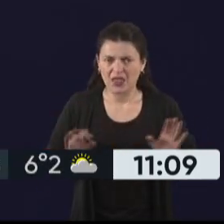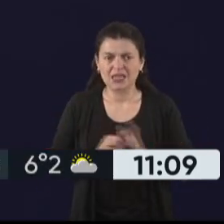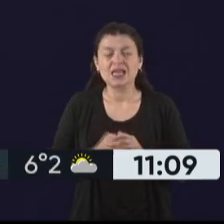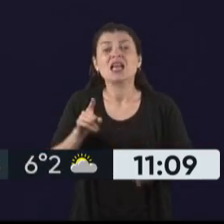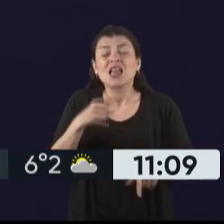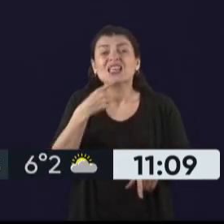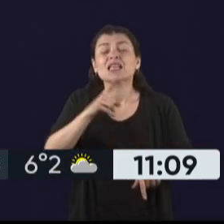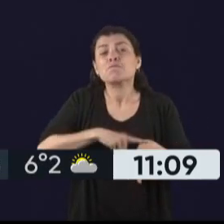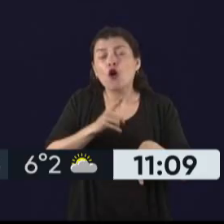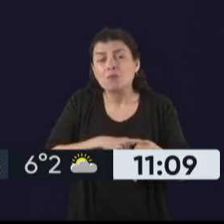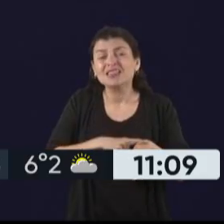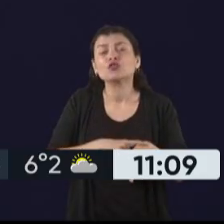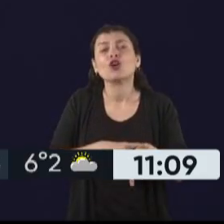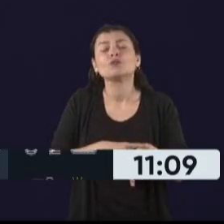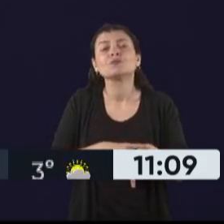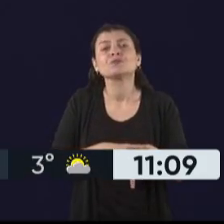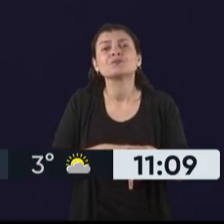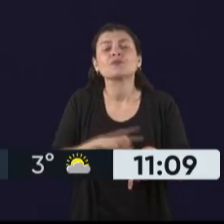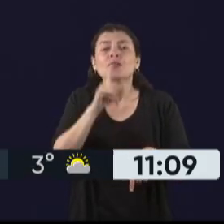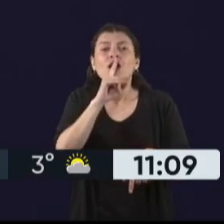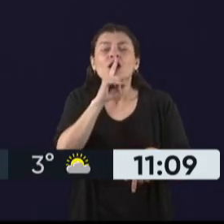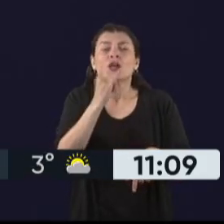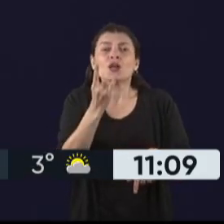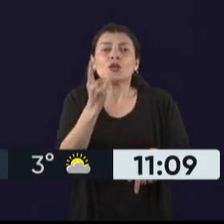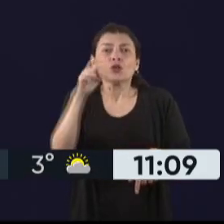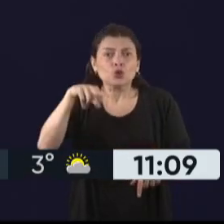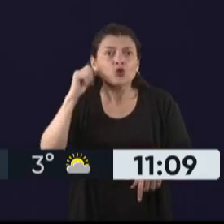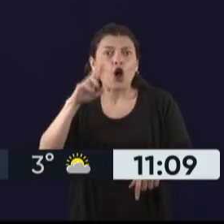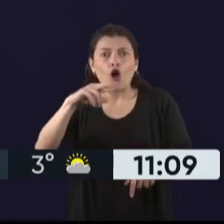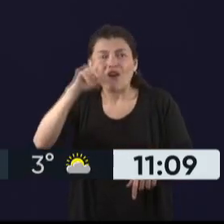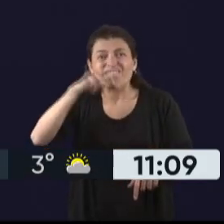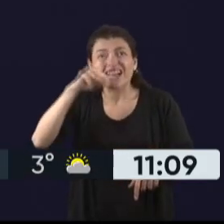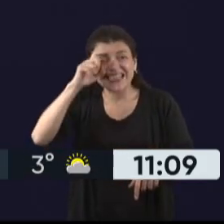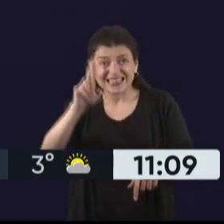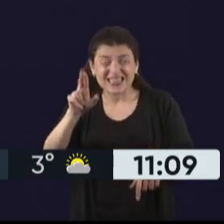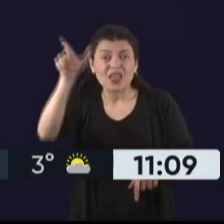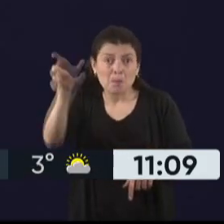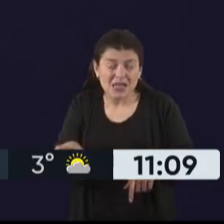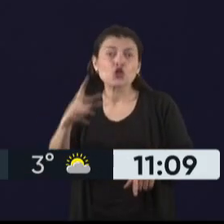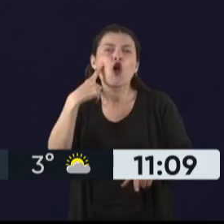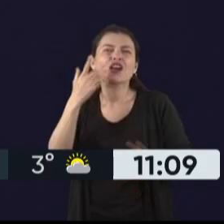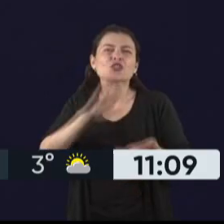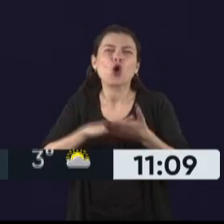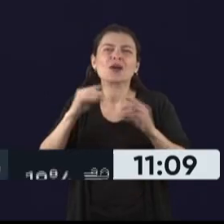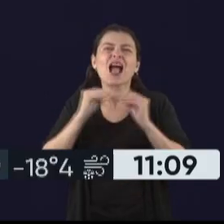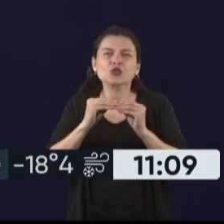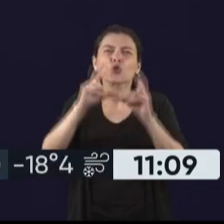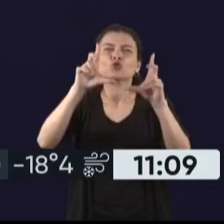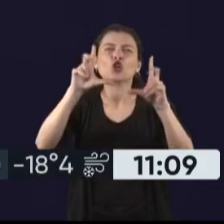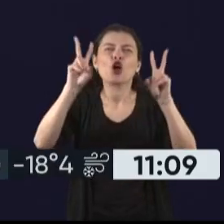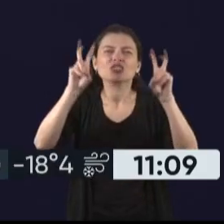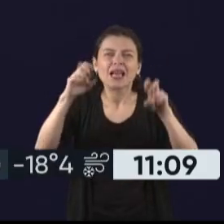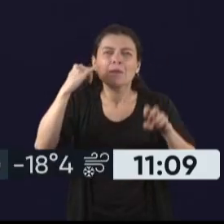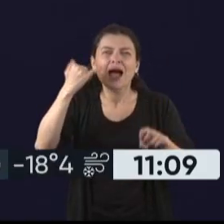de la apelación de la orden de turnover, que implica la entrega del 51% de las acciones de YPF,